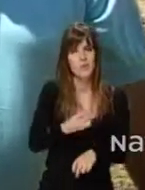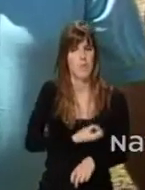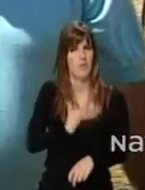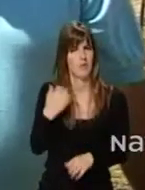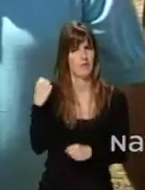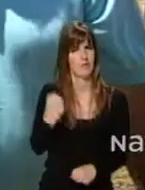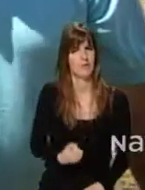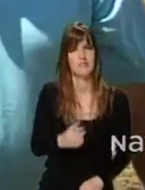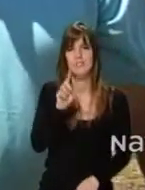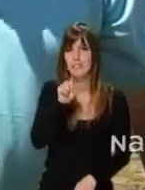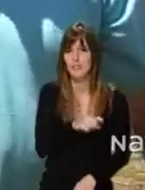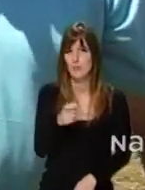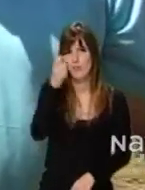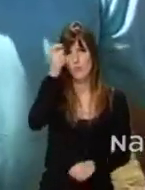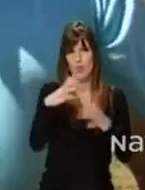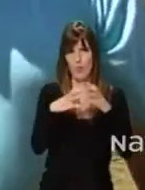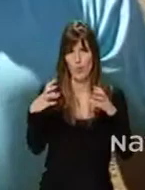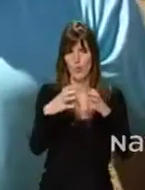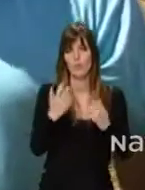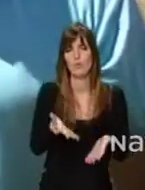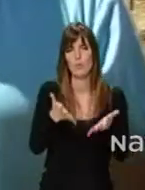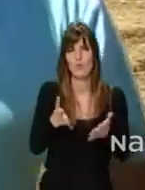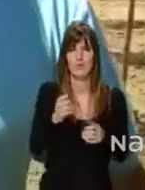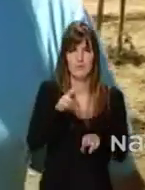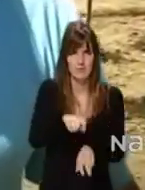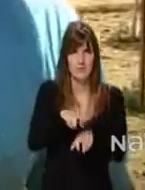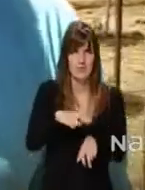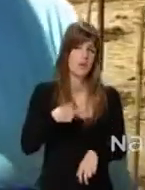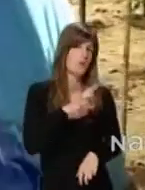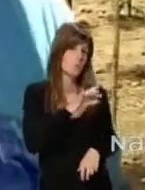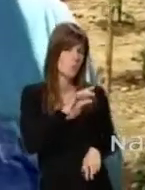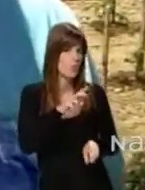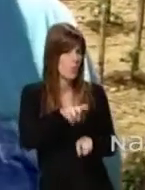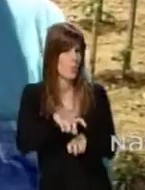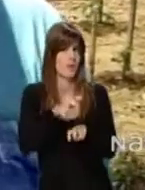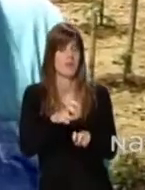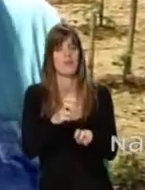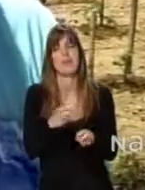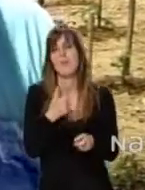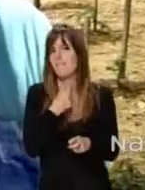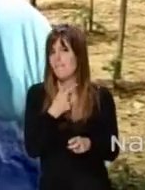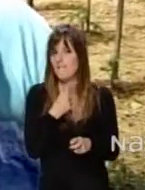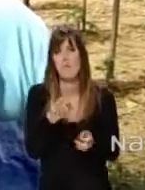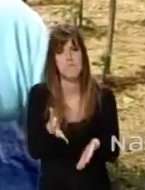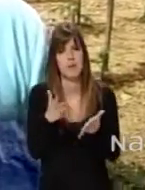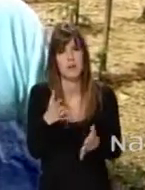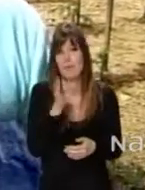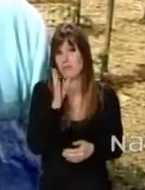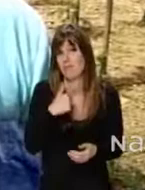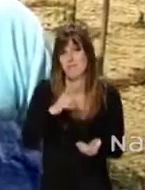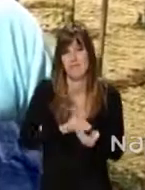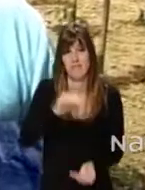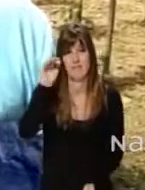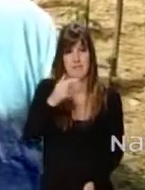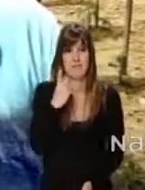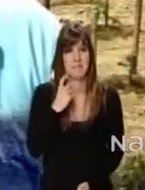vocación. De aquí, hombre, de Urroz. Vocación. Que siempre te ha encantado. Pues sí, me ha gustado y la huerta me encanta y pues bueno, es una cosa que la he vivido de muy